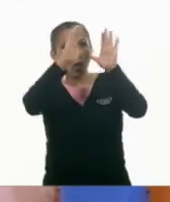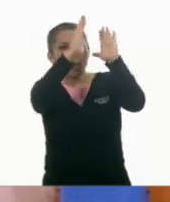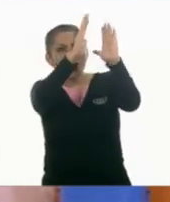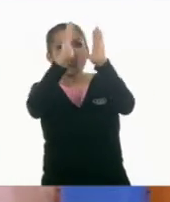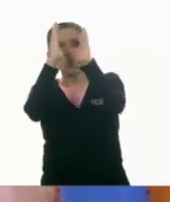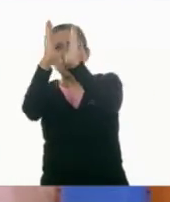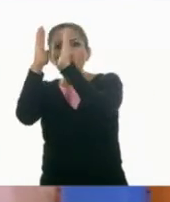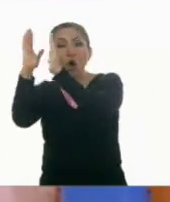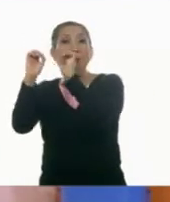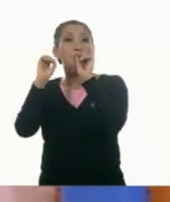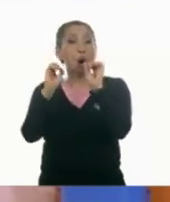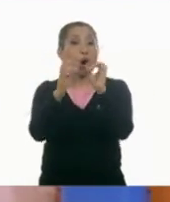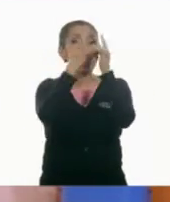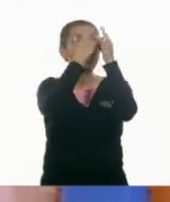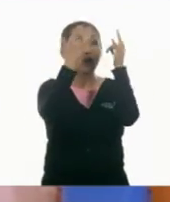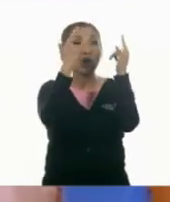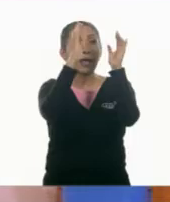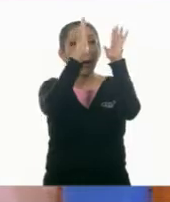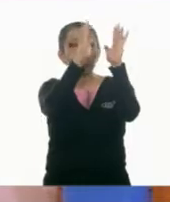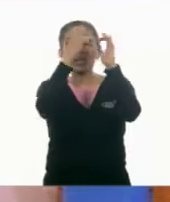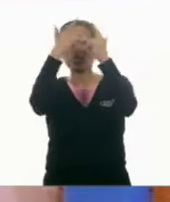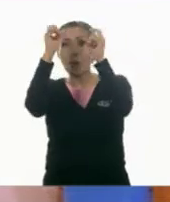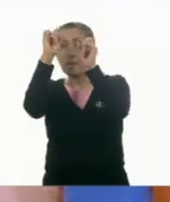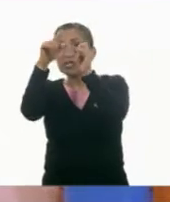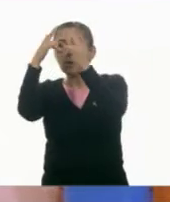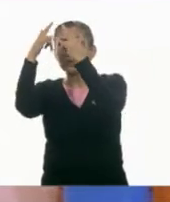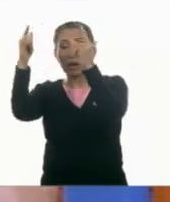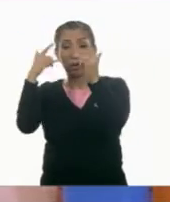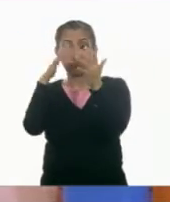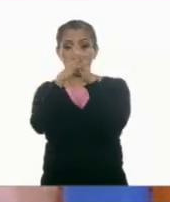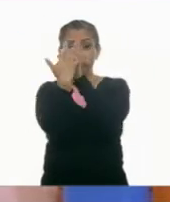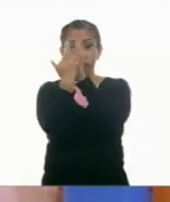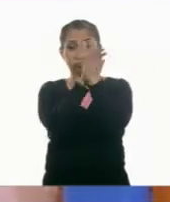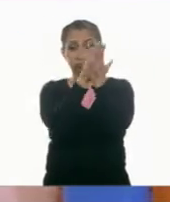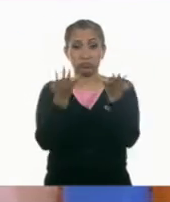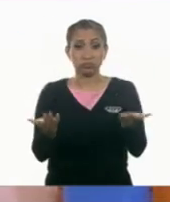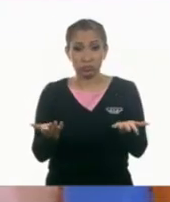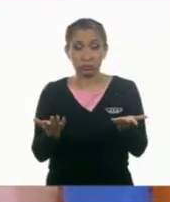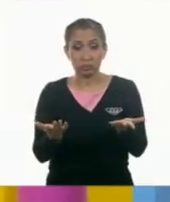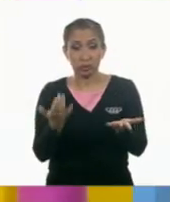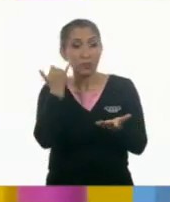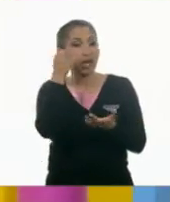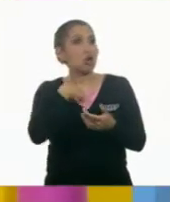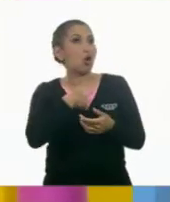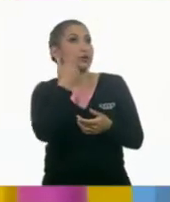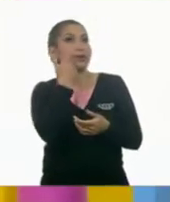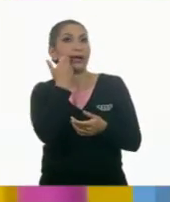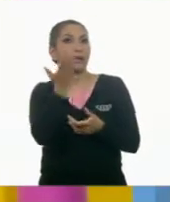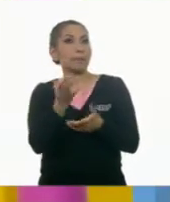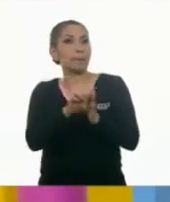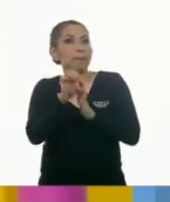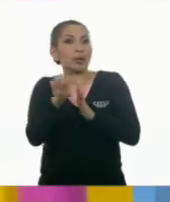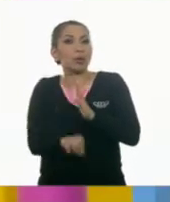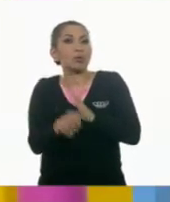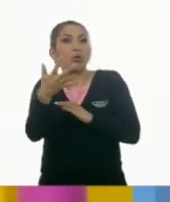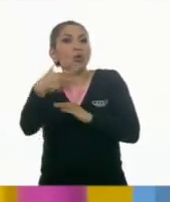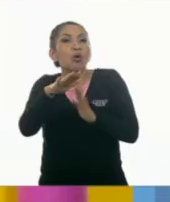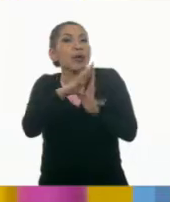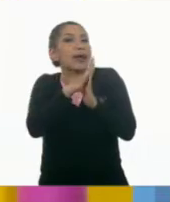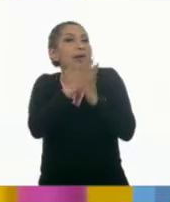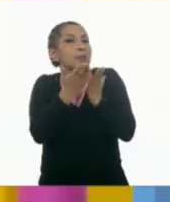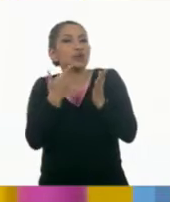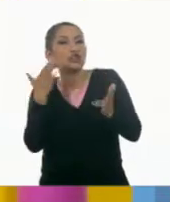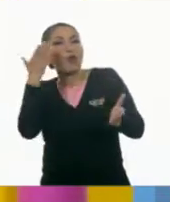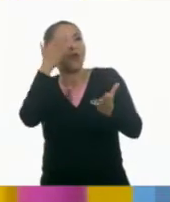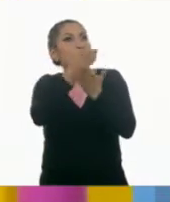por géneros literarios, sería un verdadero desorden, ¿no es cierto? Sí, ¿y qué tal si yo quiero... estoy buscando un libro